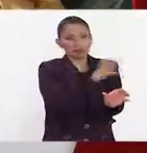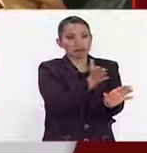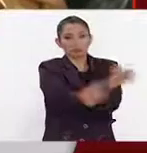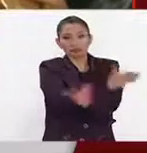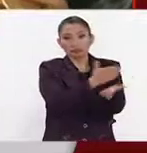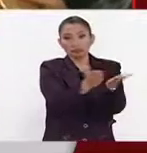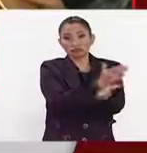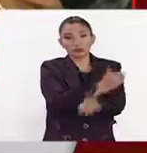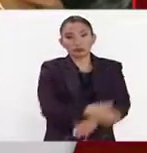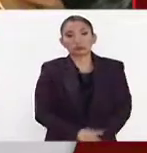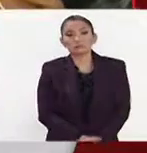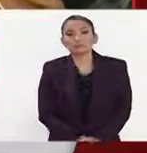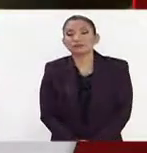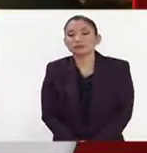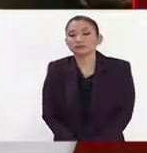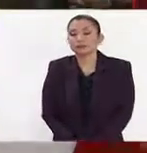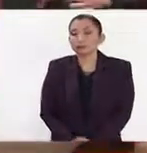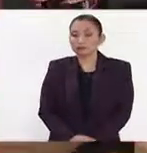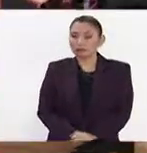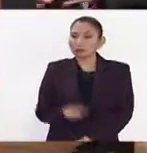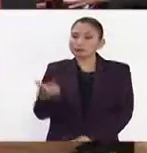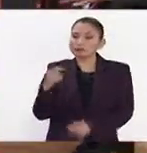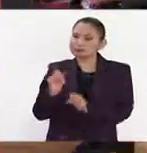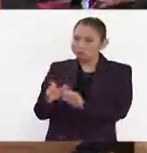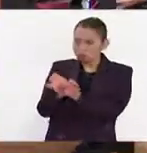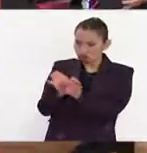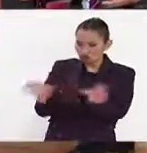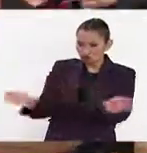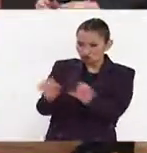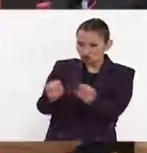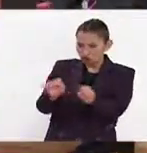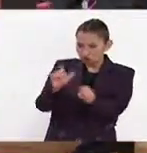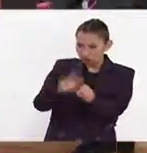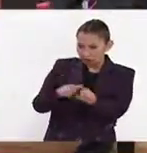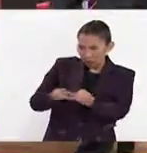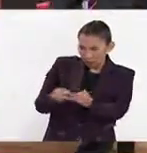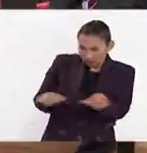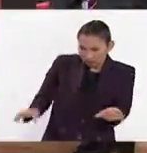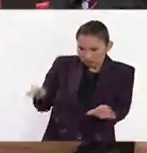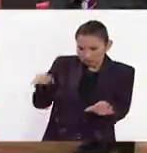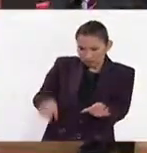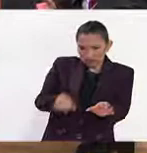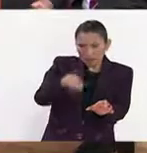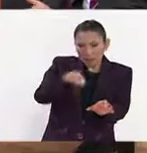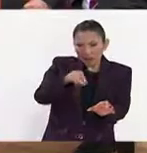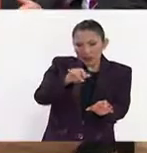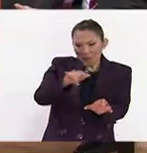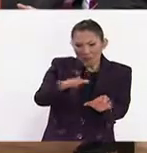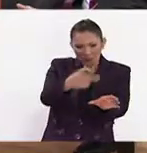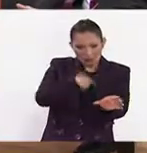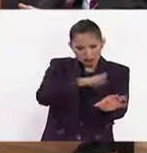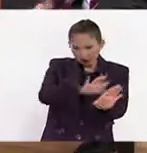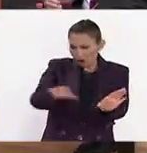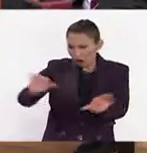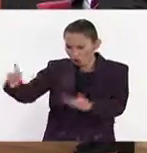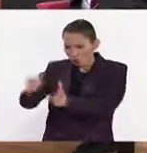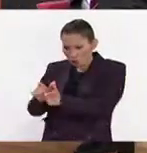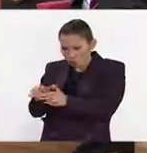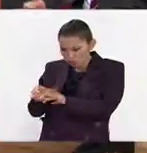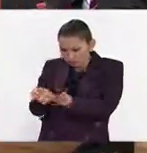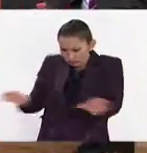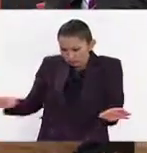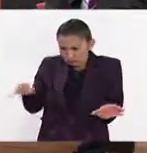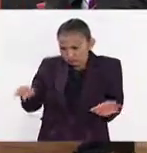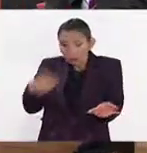militar. Claro. Ahora, ante esta represión y división en la sociedad, finalmente, de Myanmar, se está generando uno de los problemas que van a